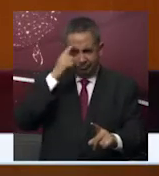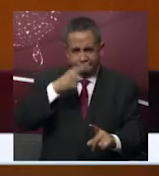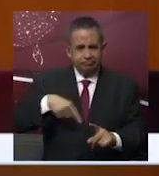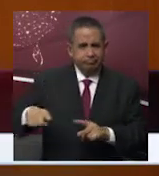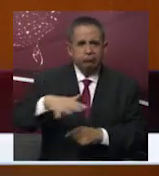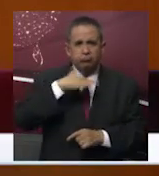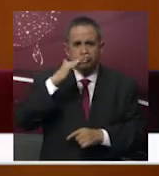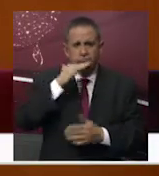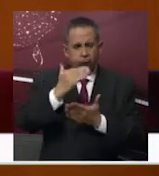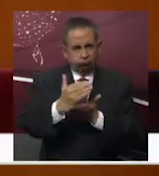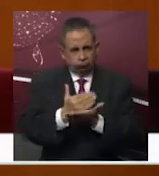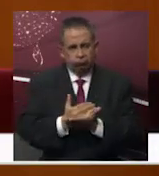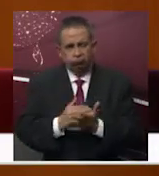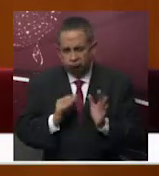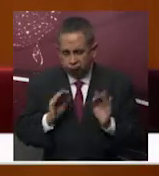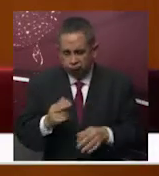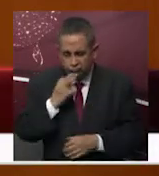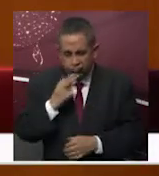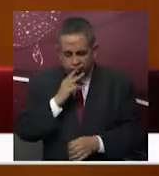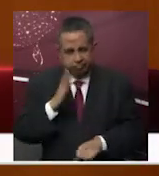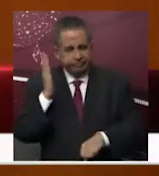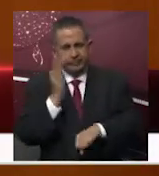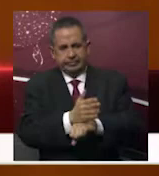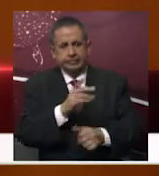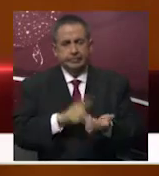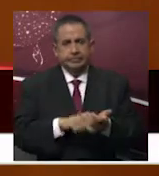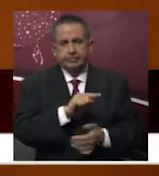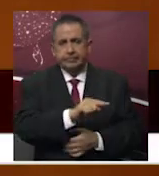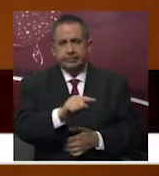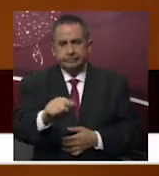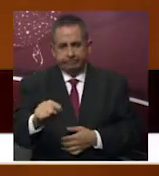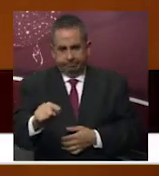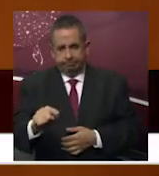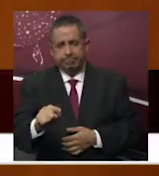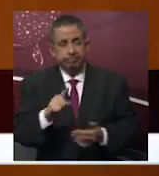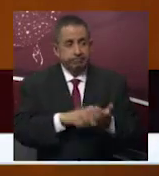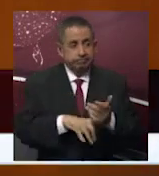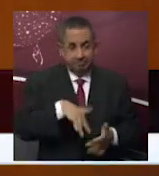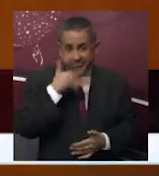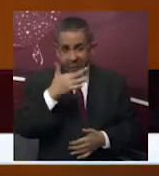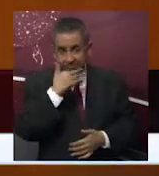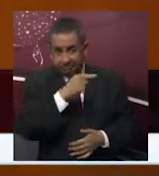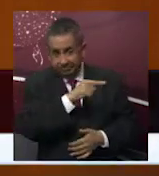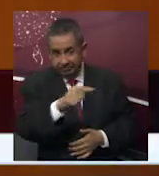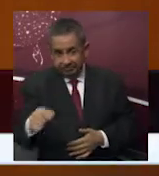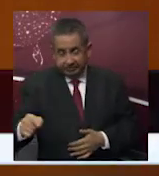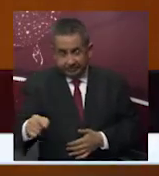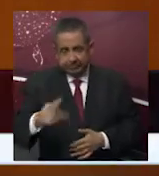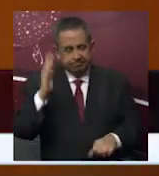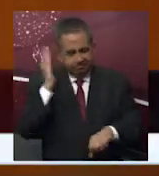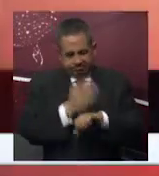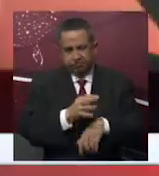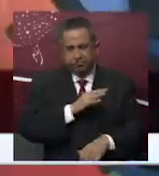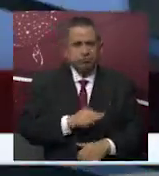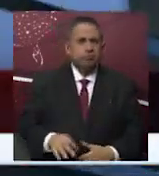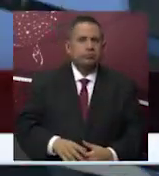acabar con la corrupción y castigar a quienes han cometido actos de